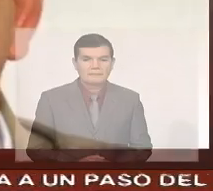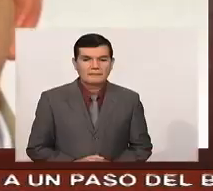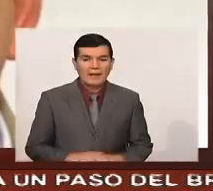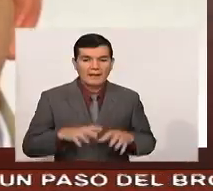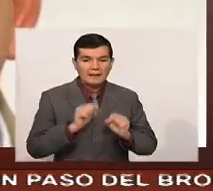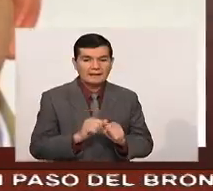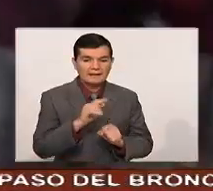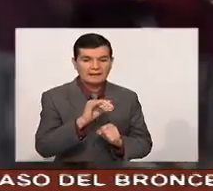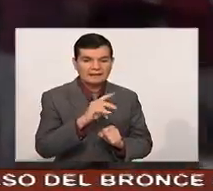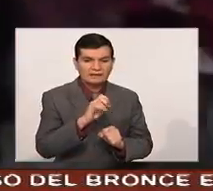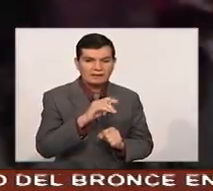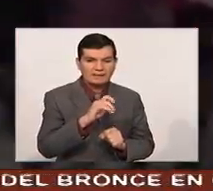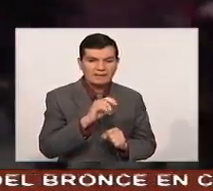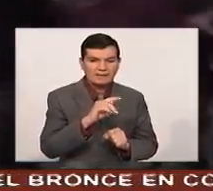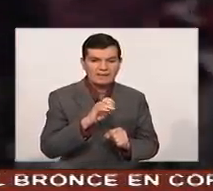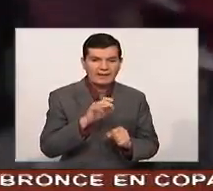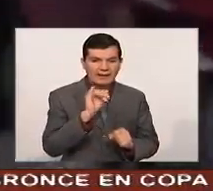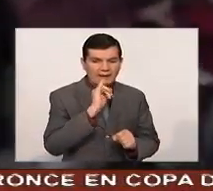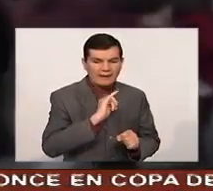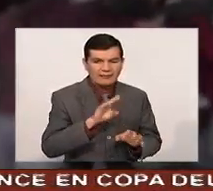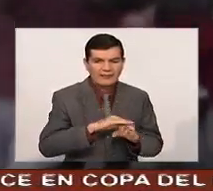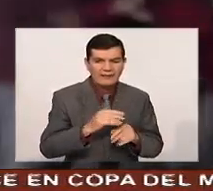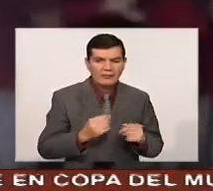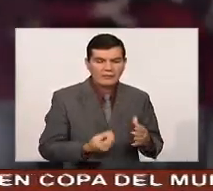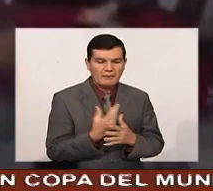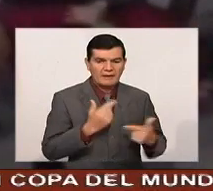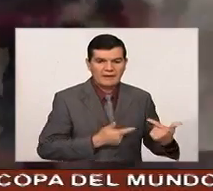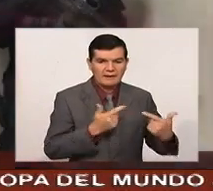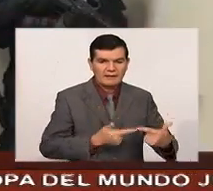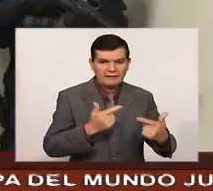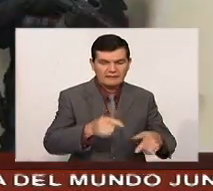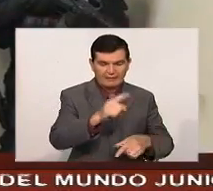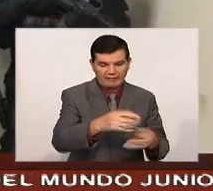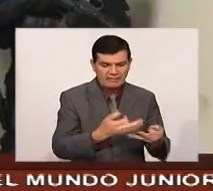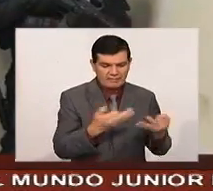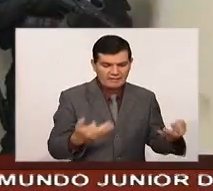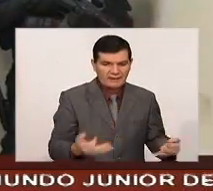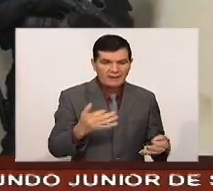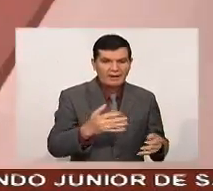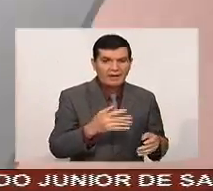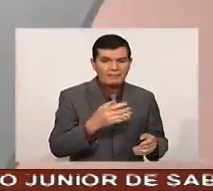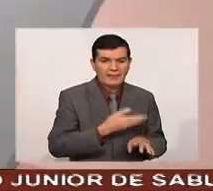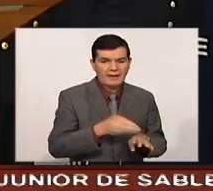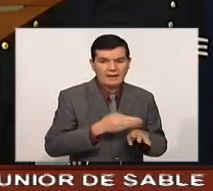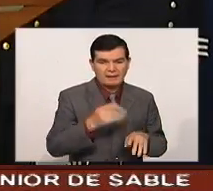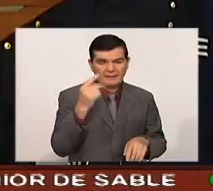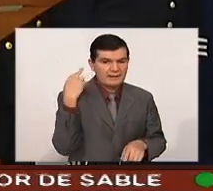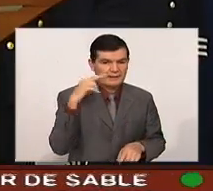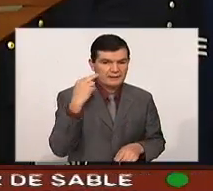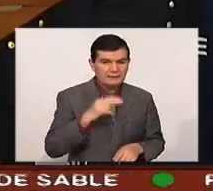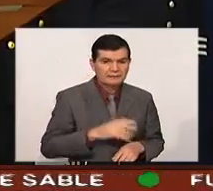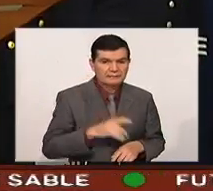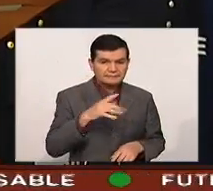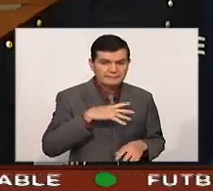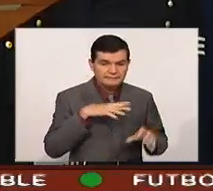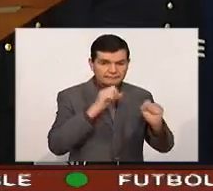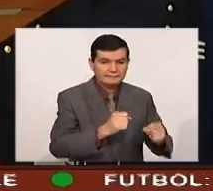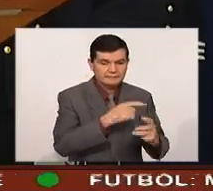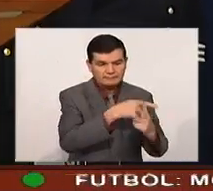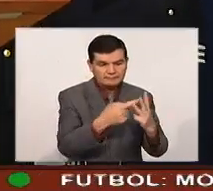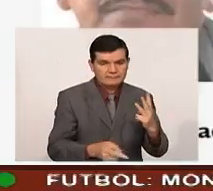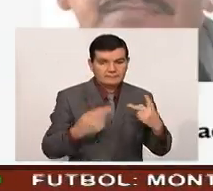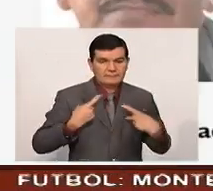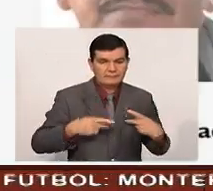Cae Francisco Navarrete, jefe de plaza del cártel Nueva Generación, en Tierra Caliente, Veracruz. Además, detienen a 3